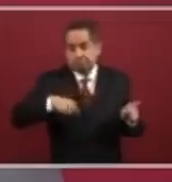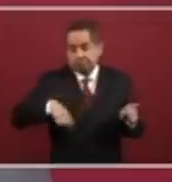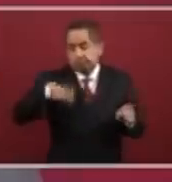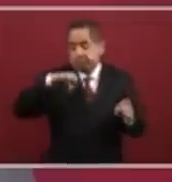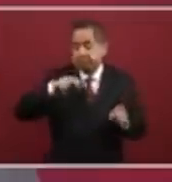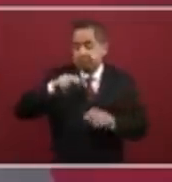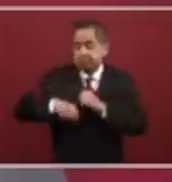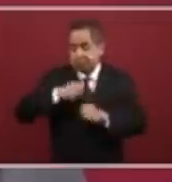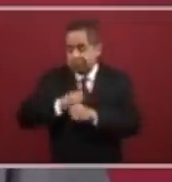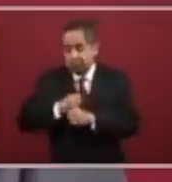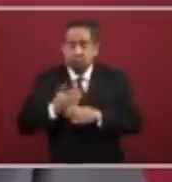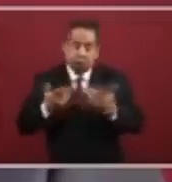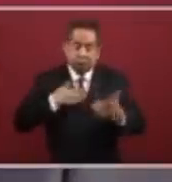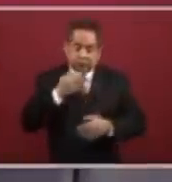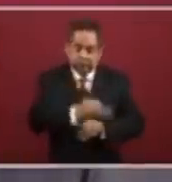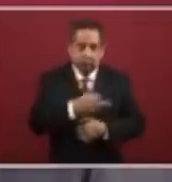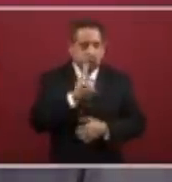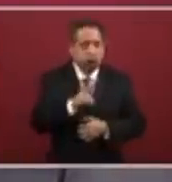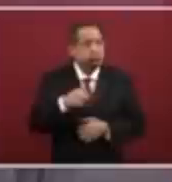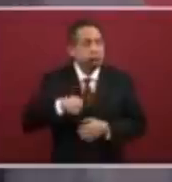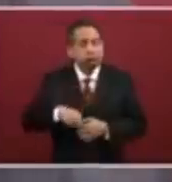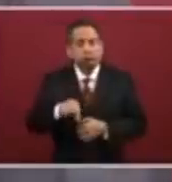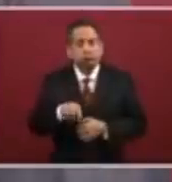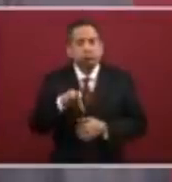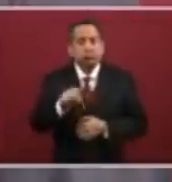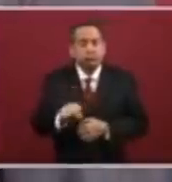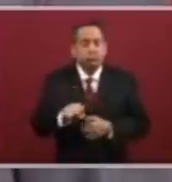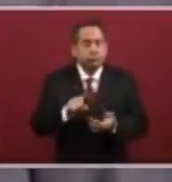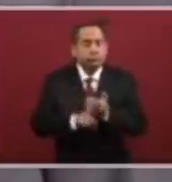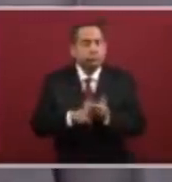verdad, licenciado, es que estoy por cumplir 90.